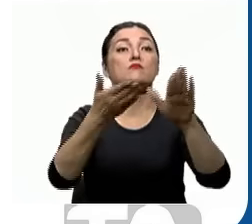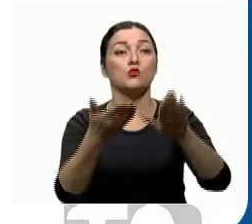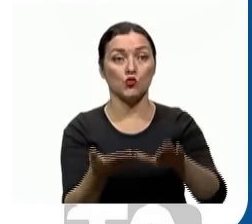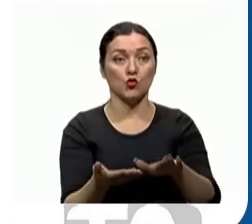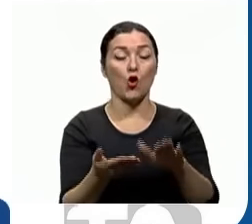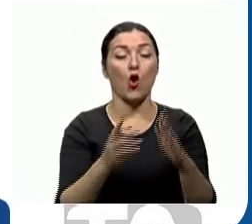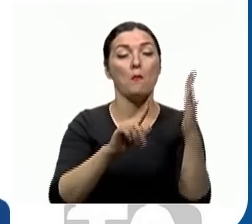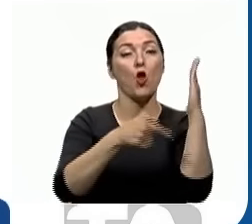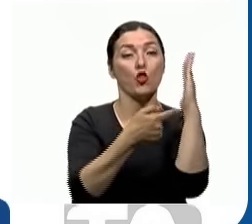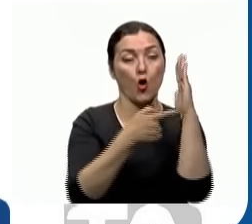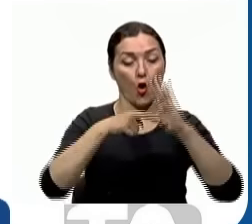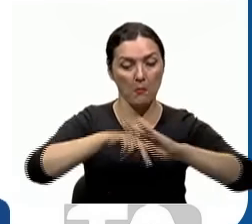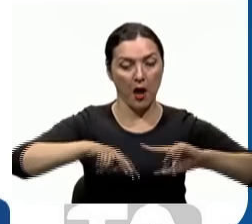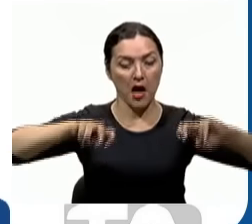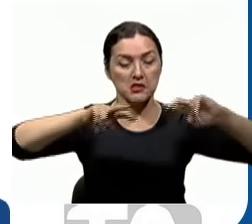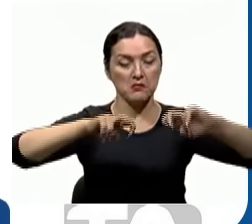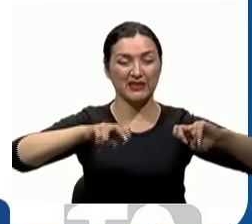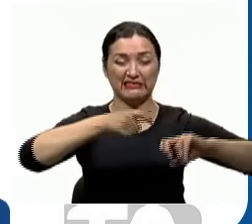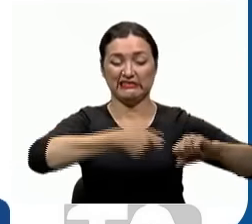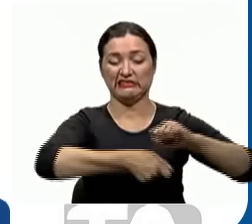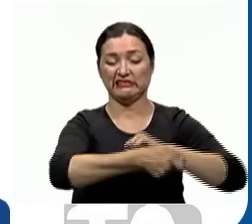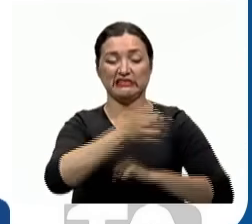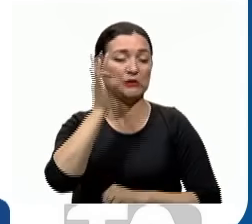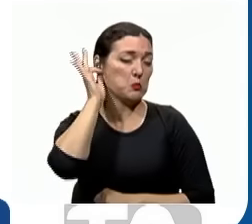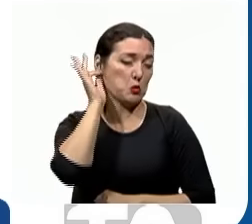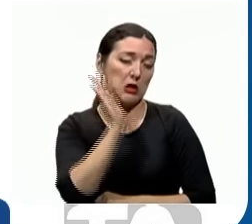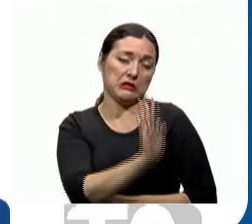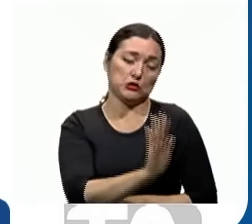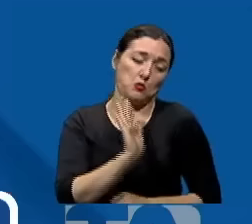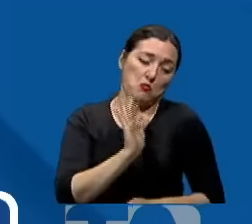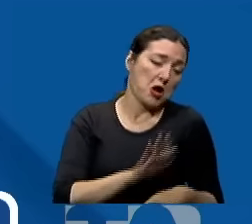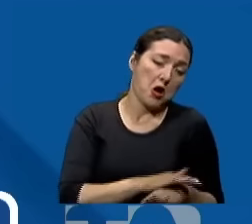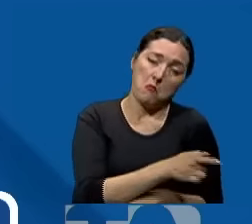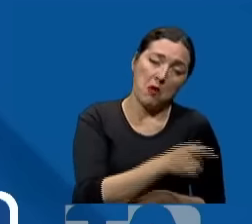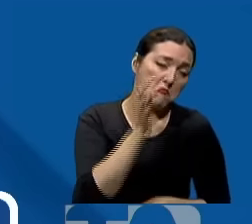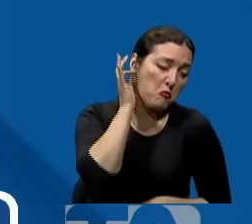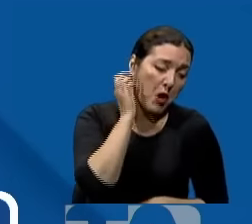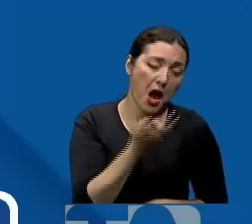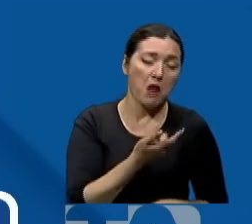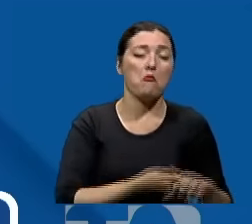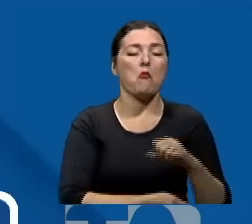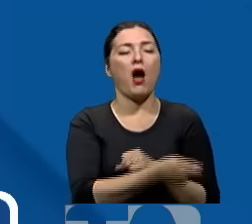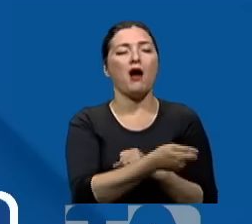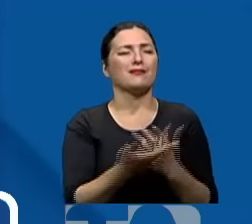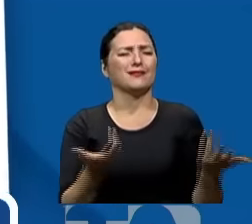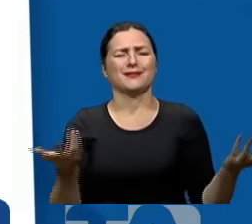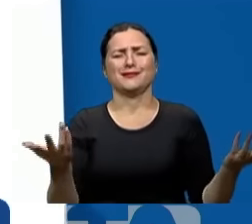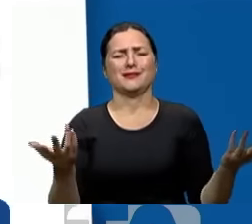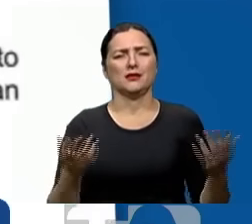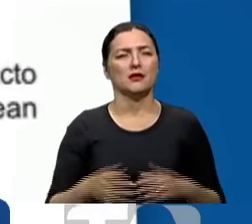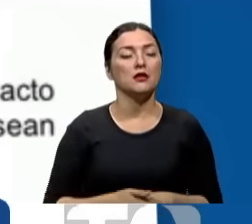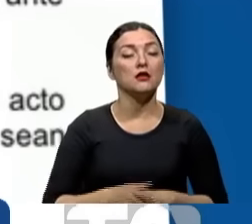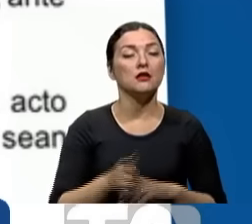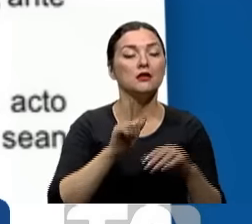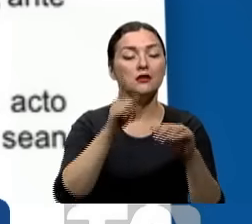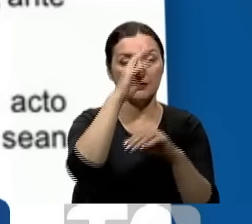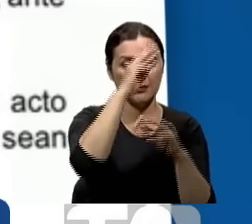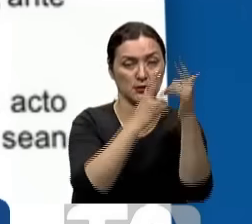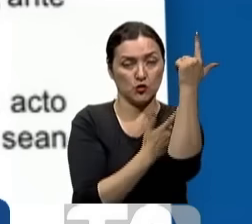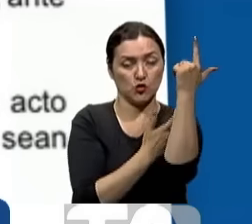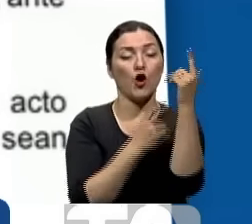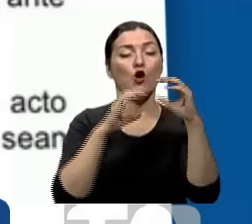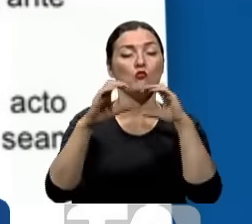el protocolo para investigar femicidios y otras muertes violentas de mujeres. Mientras tanto, desde el ejército se socializó este comunicado en el que la